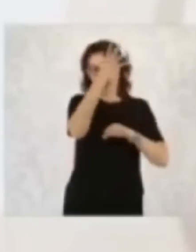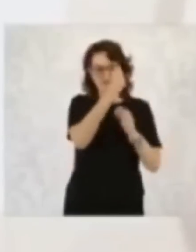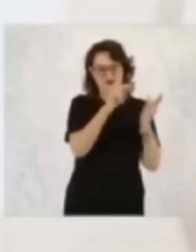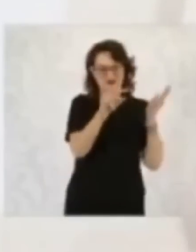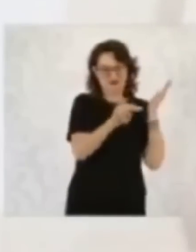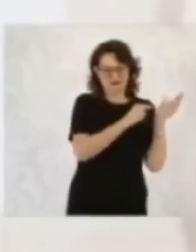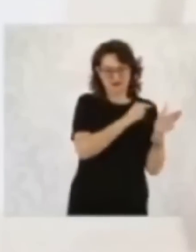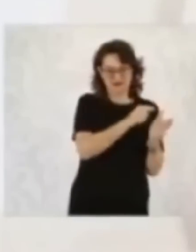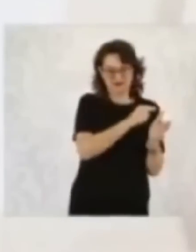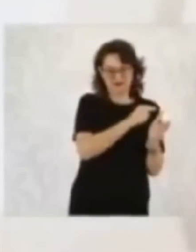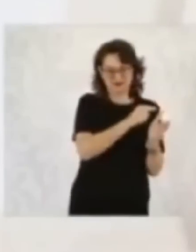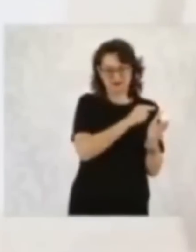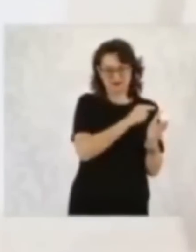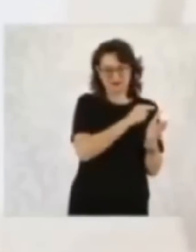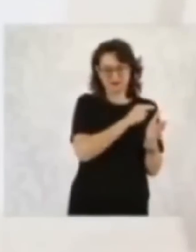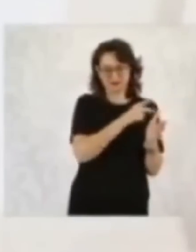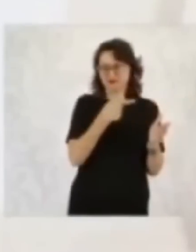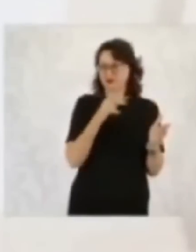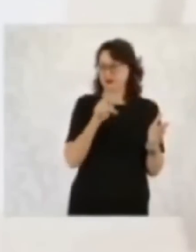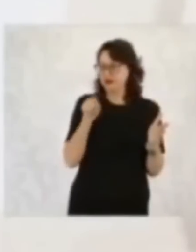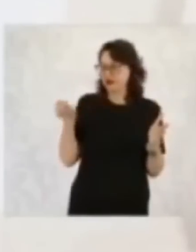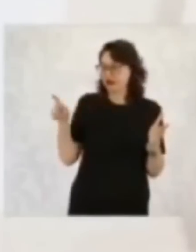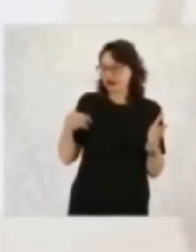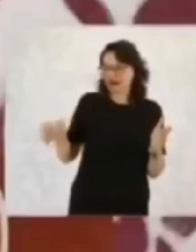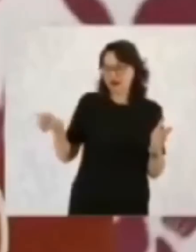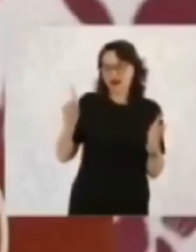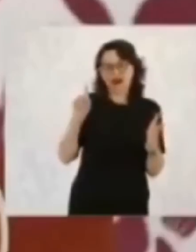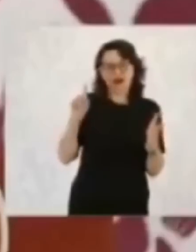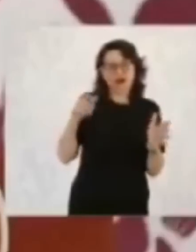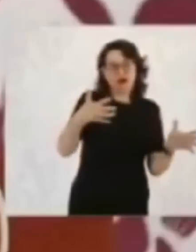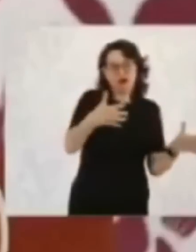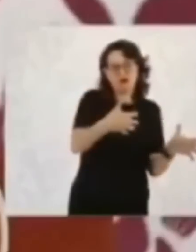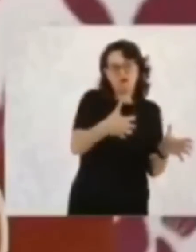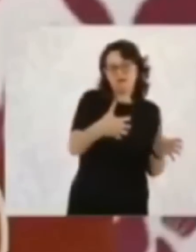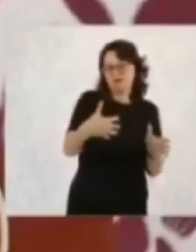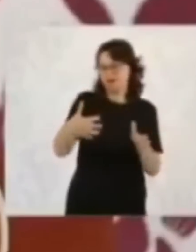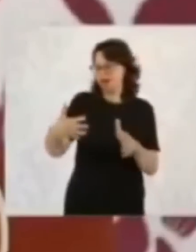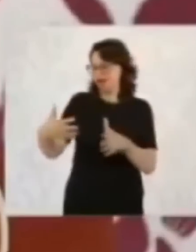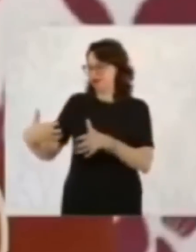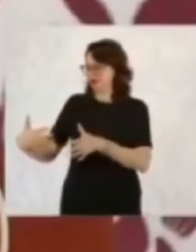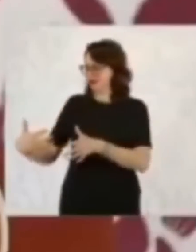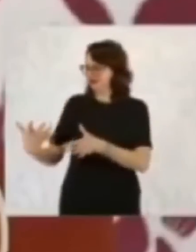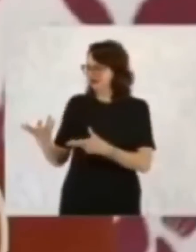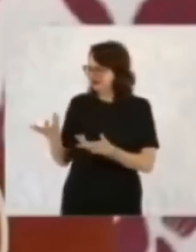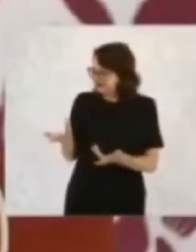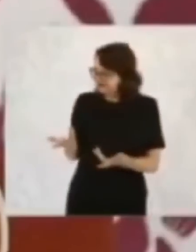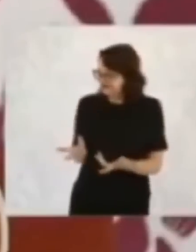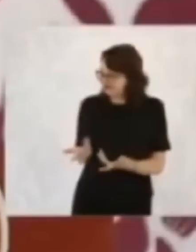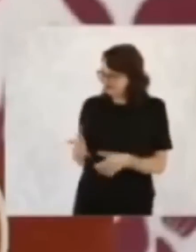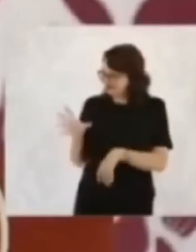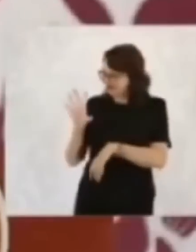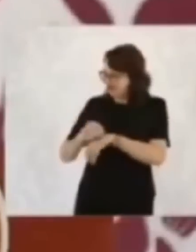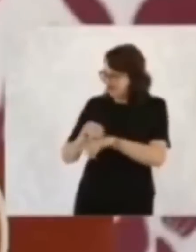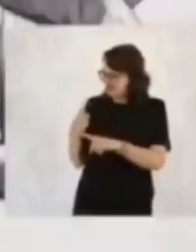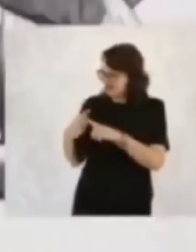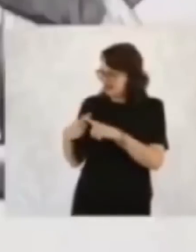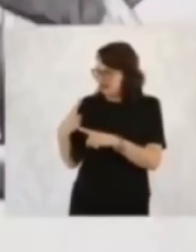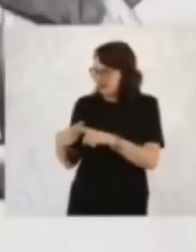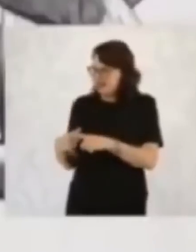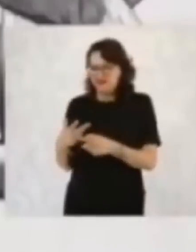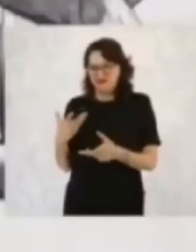Es el uso privado de un recurso nacional sin permiso, sin